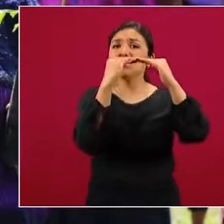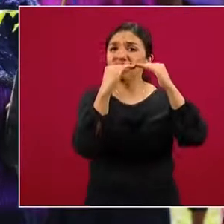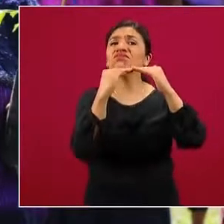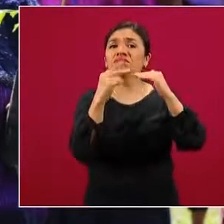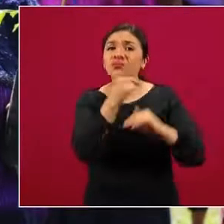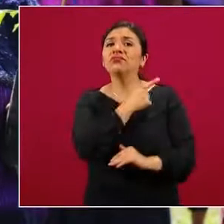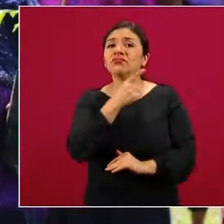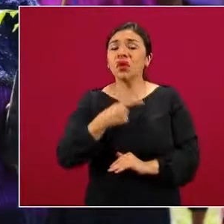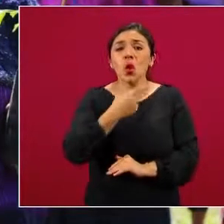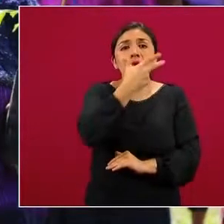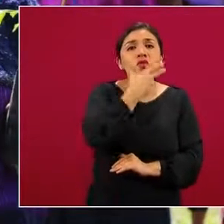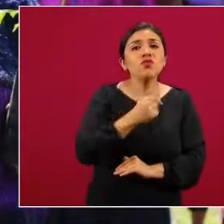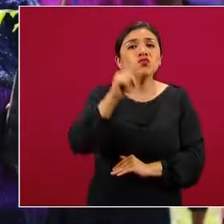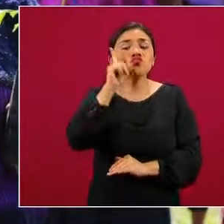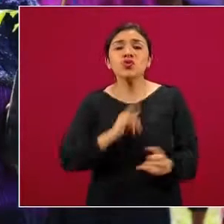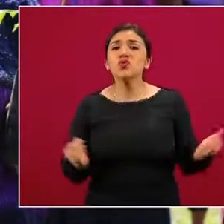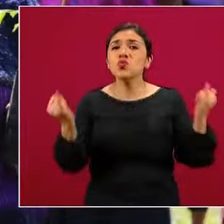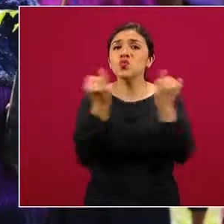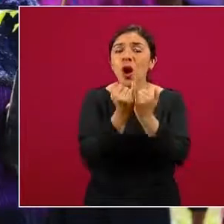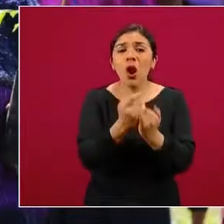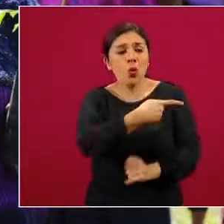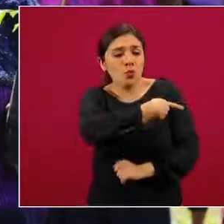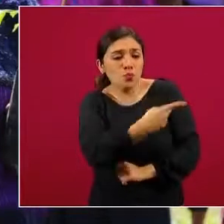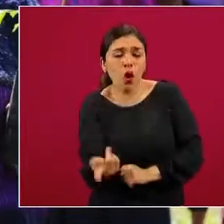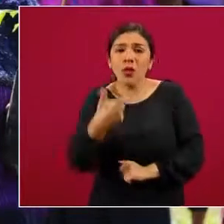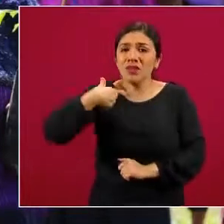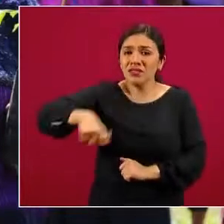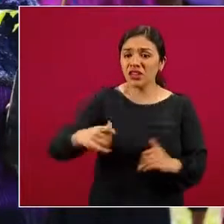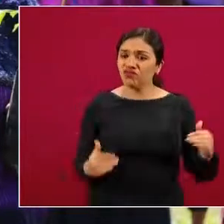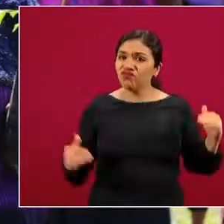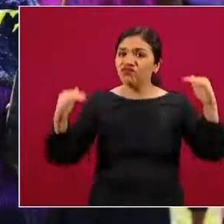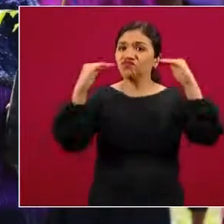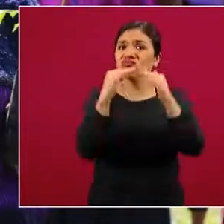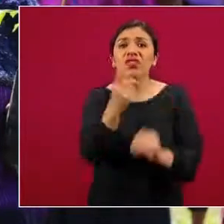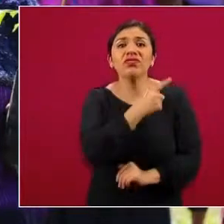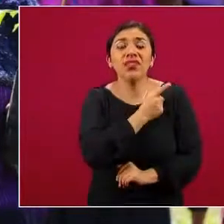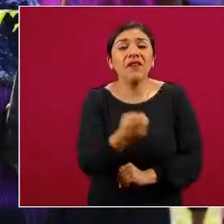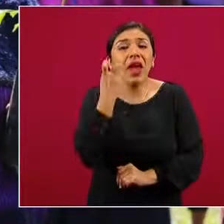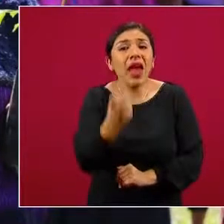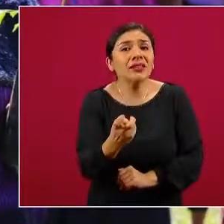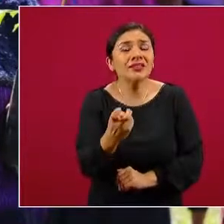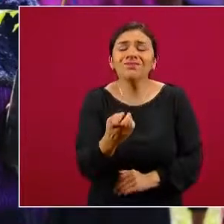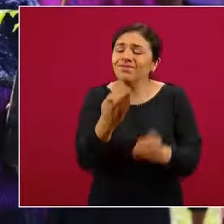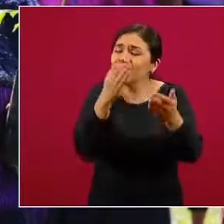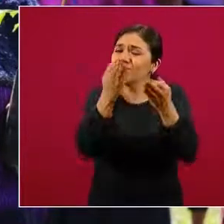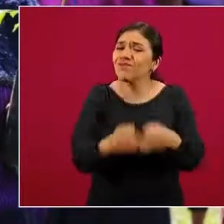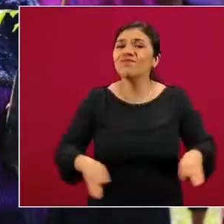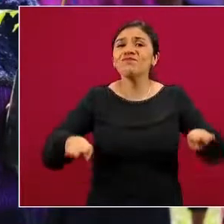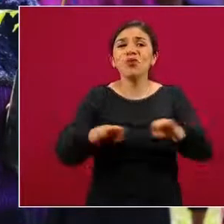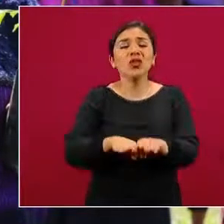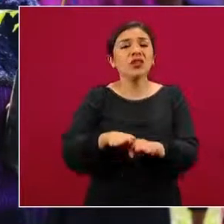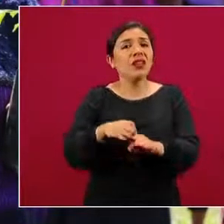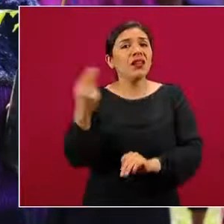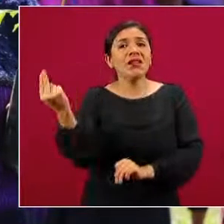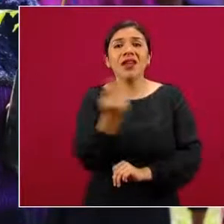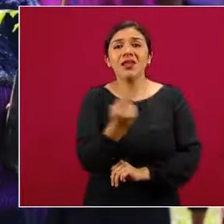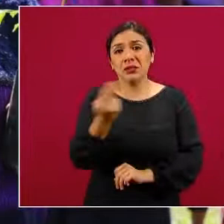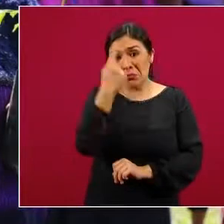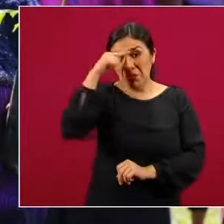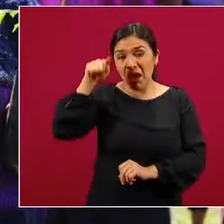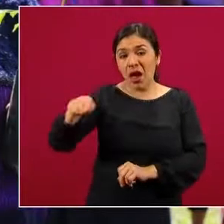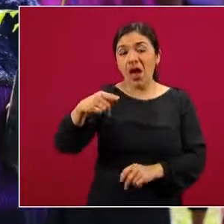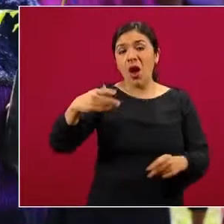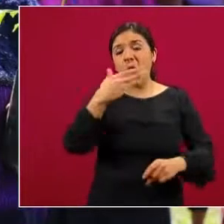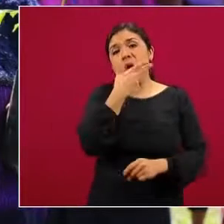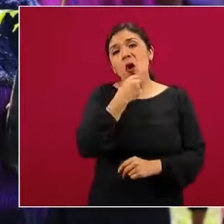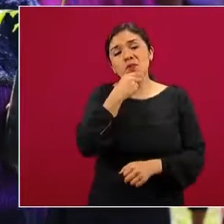hombres y entre pobres y ricos es la prioridad del gobierno del presidente Andrés Manuel López Obrador,